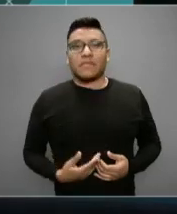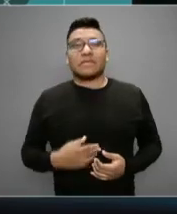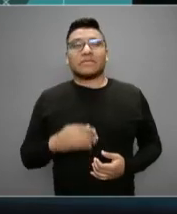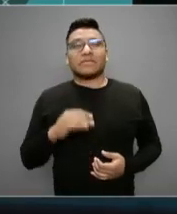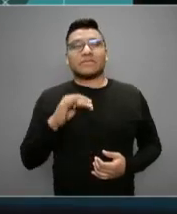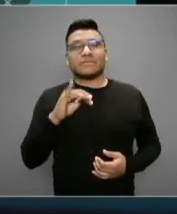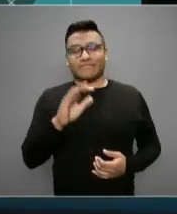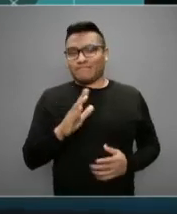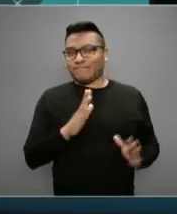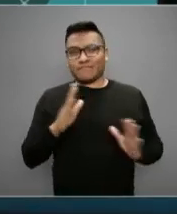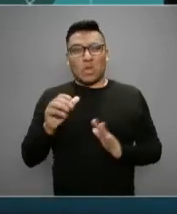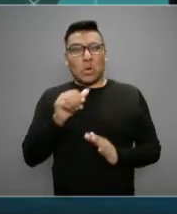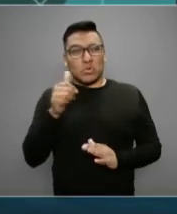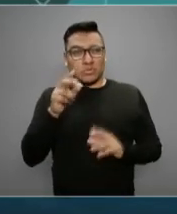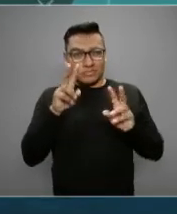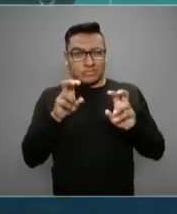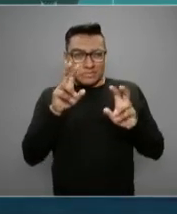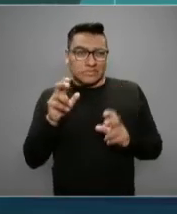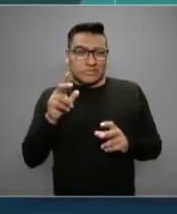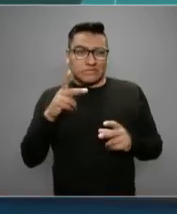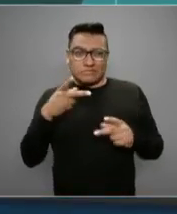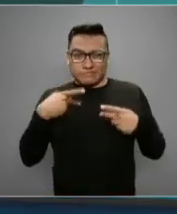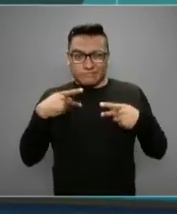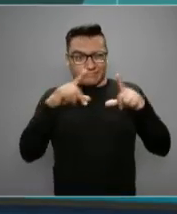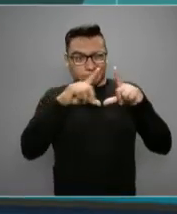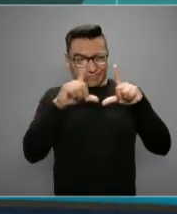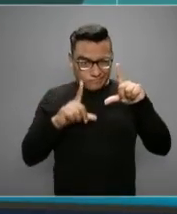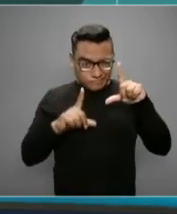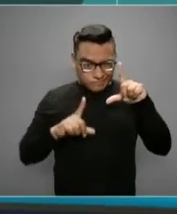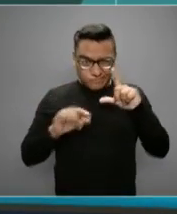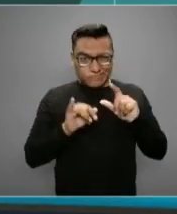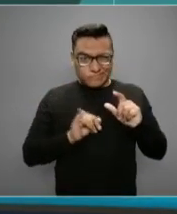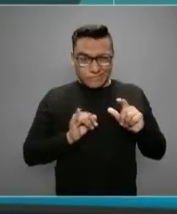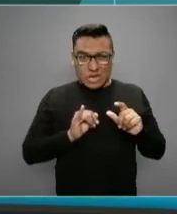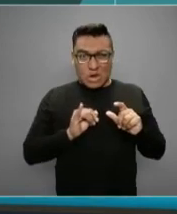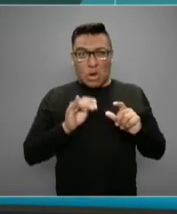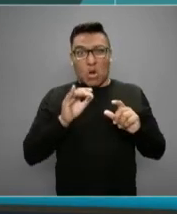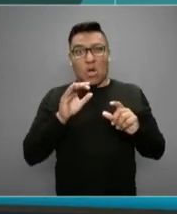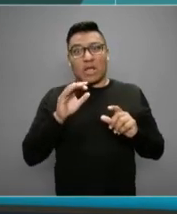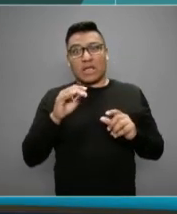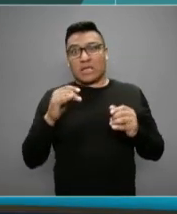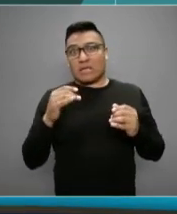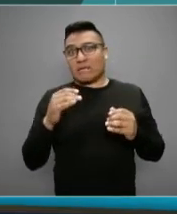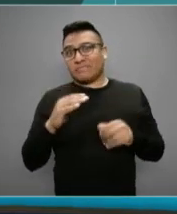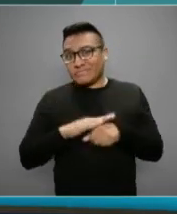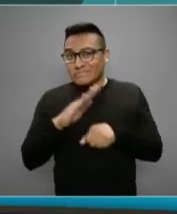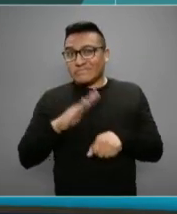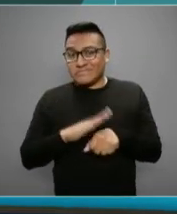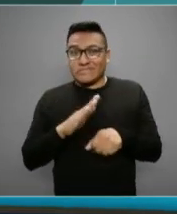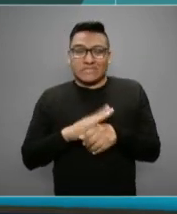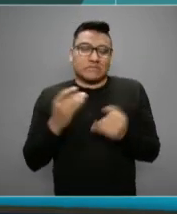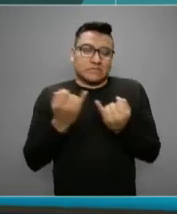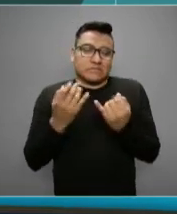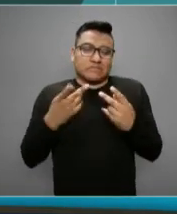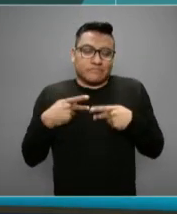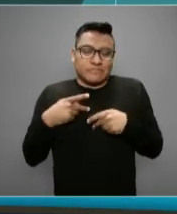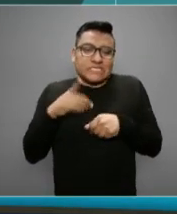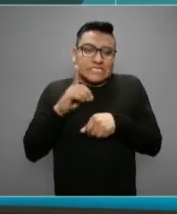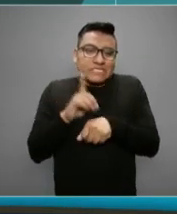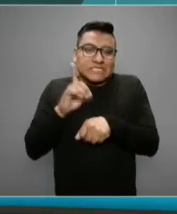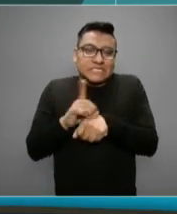uno de los temas que más preocupación ha generado entre la población de todo el país y más entre quienes viven al día,